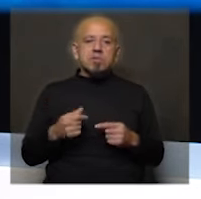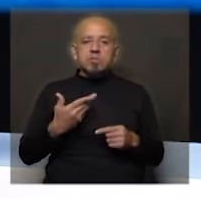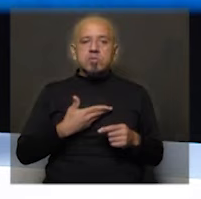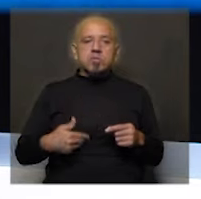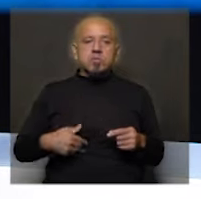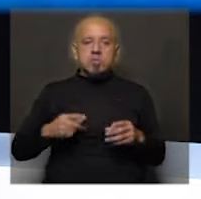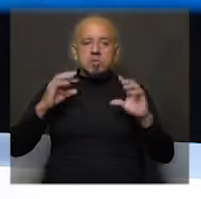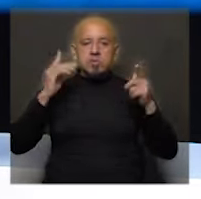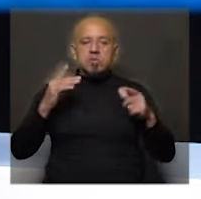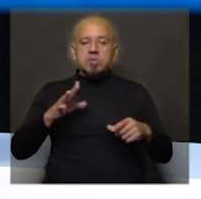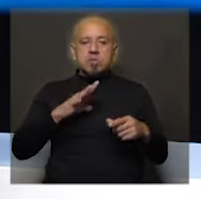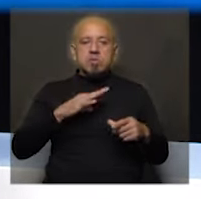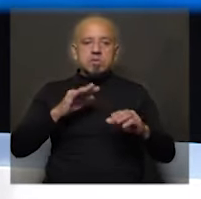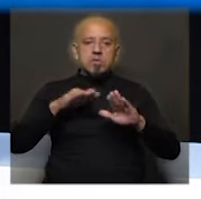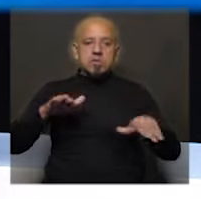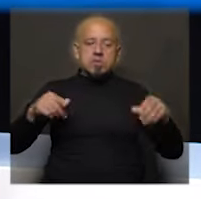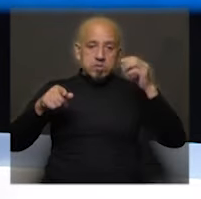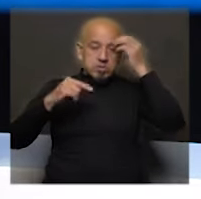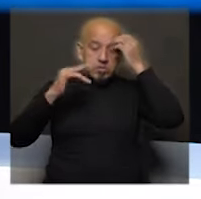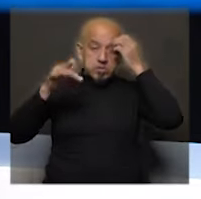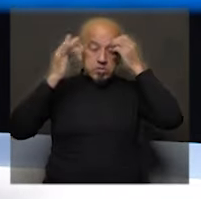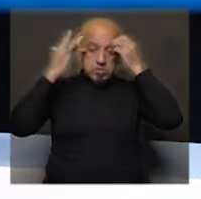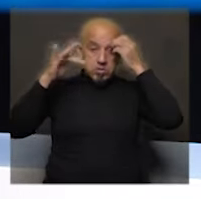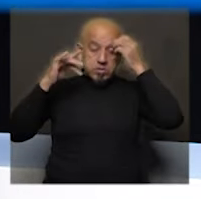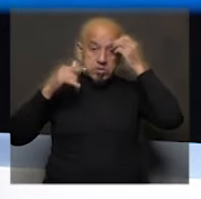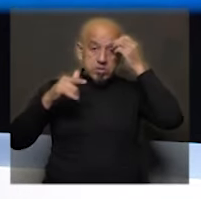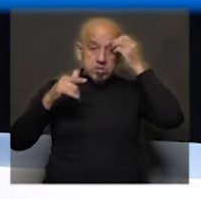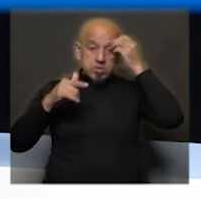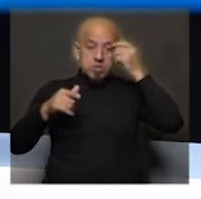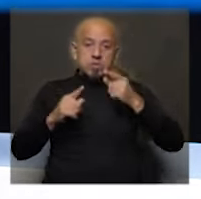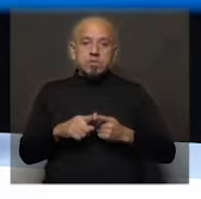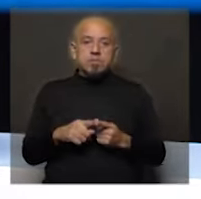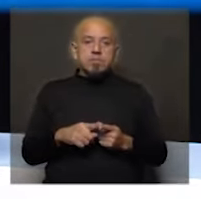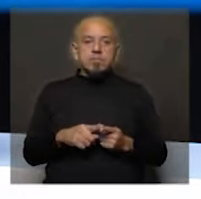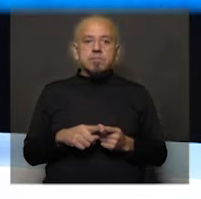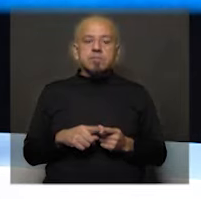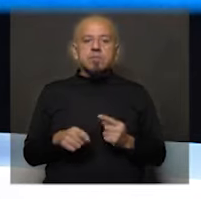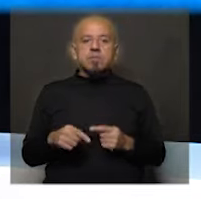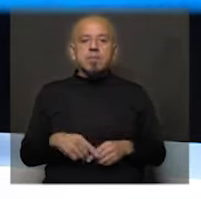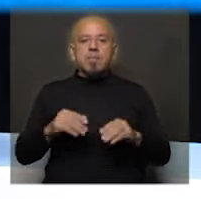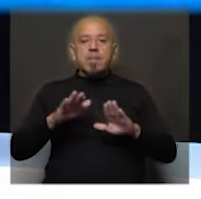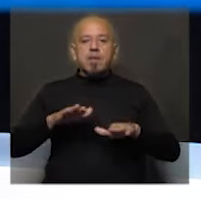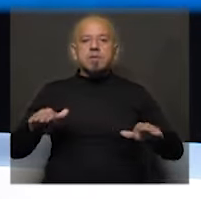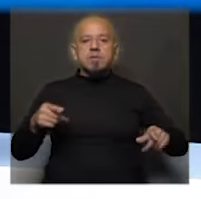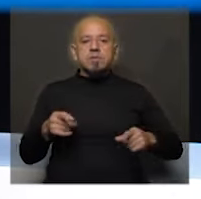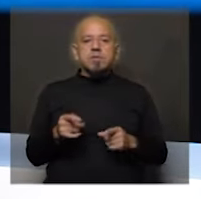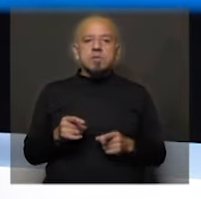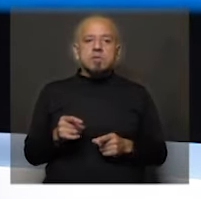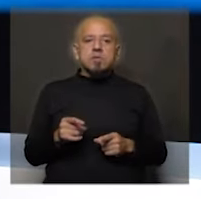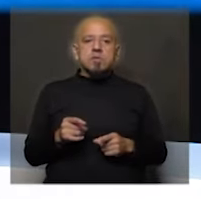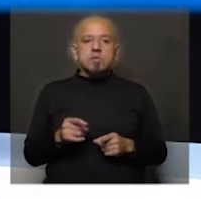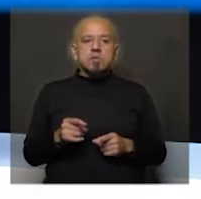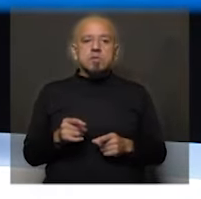violencia doméstica hay niños niñas y adolescentes en ese núcleo de convivencia los niños en ese en ese